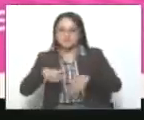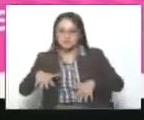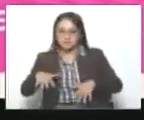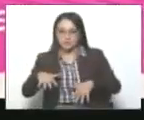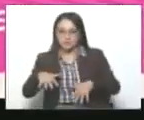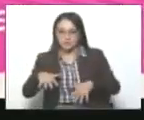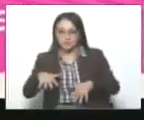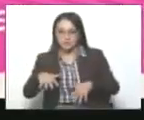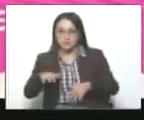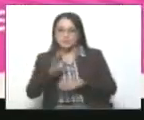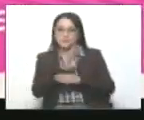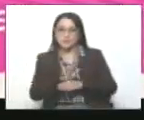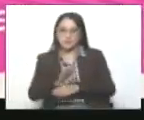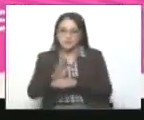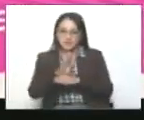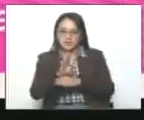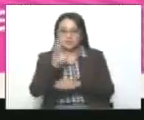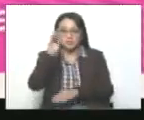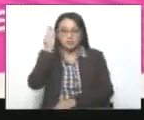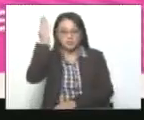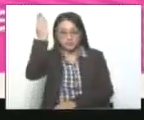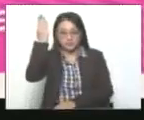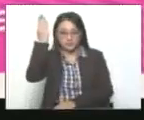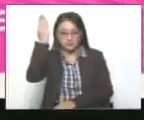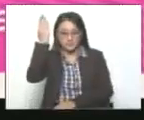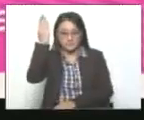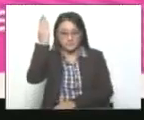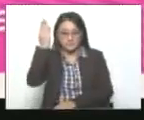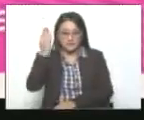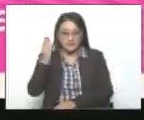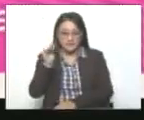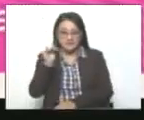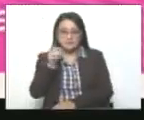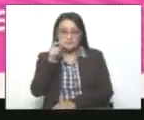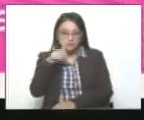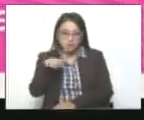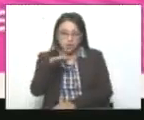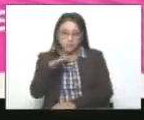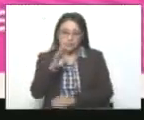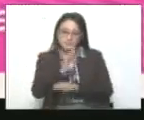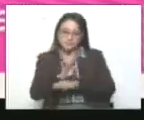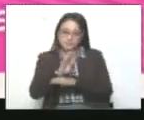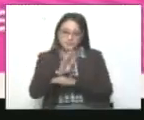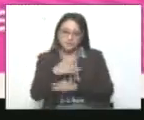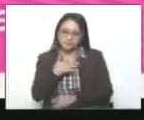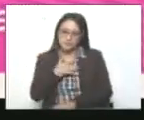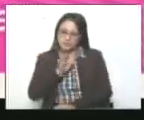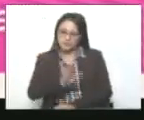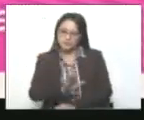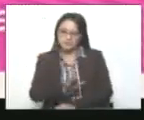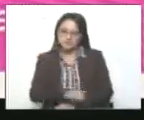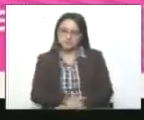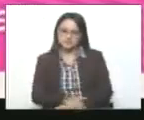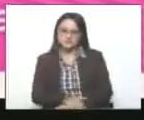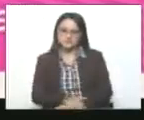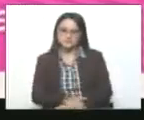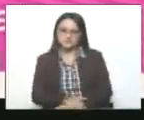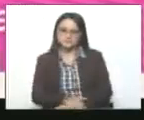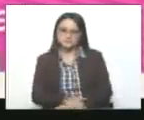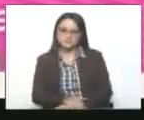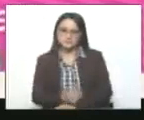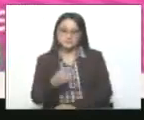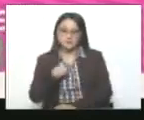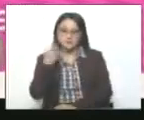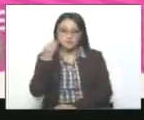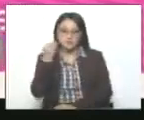bendecido y protegido por Dios Padre, Señor y por el pueblo. Y así lo siento. Pero creo que mi